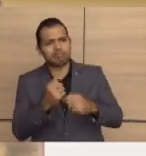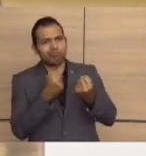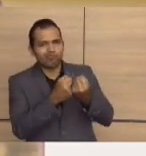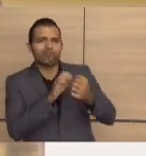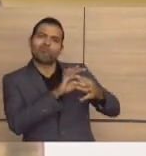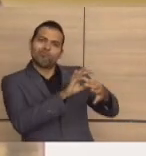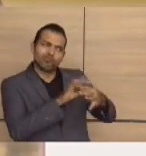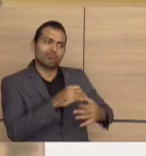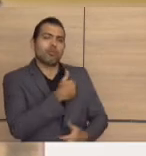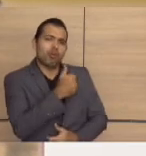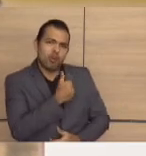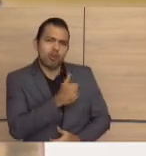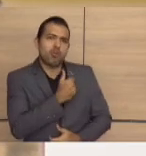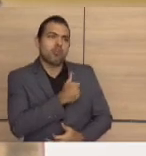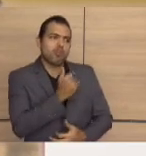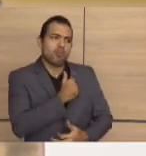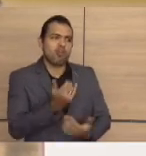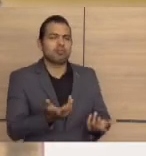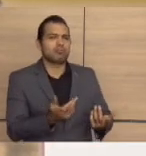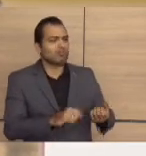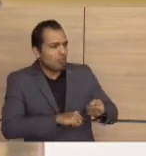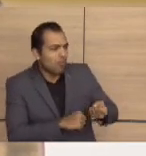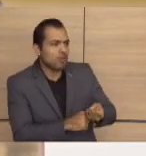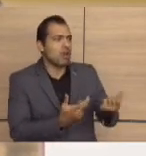mucho en visibilizar, en apoyar